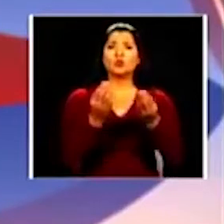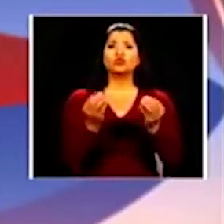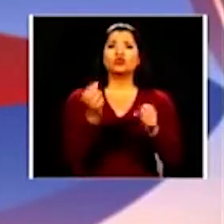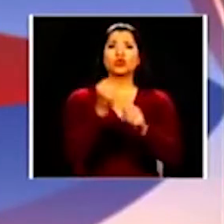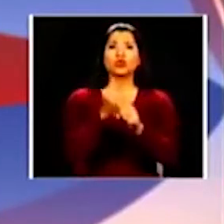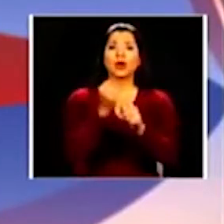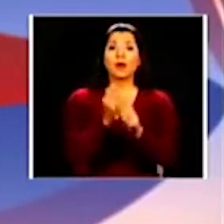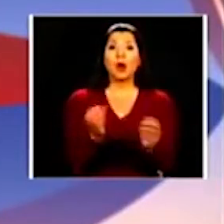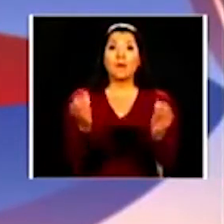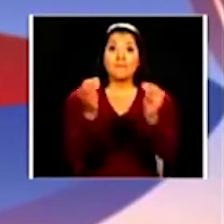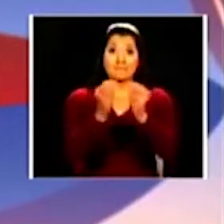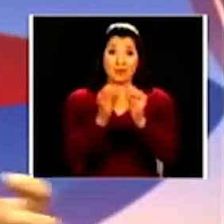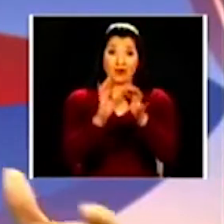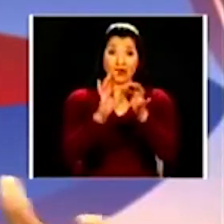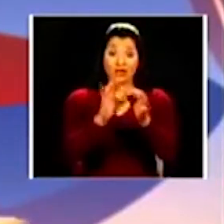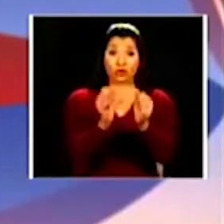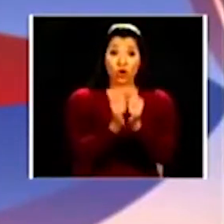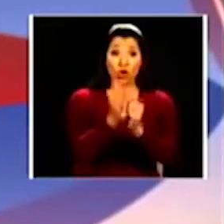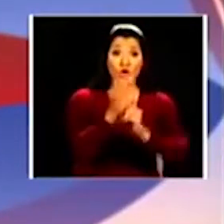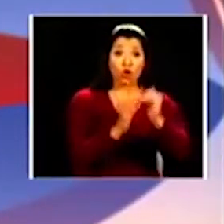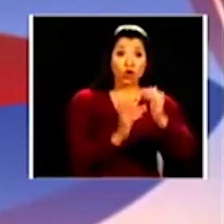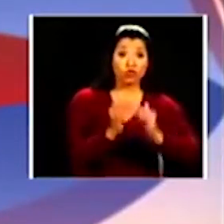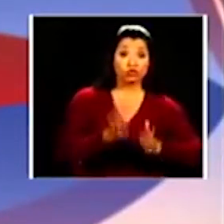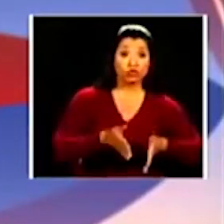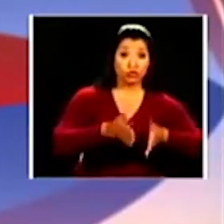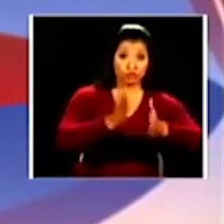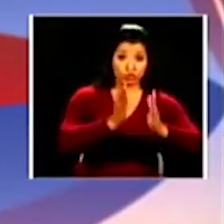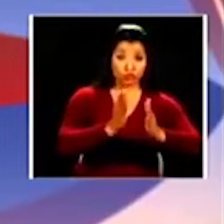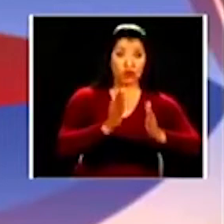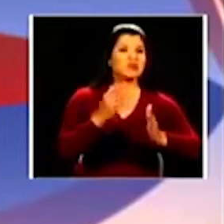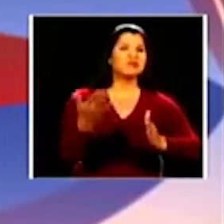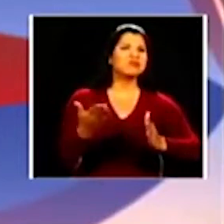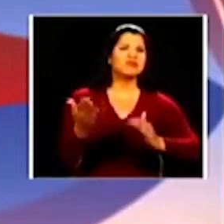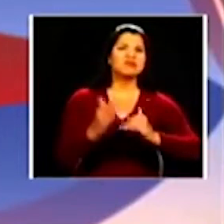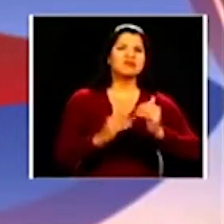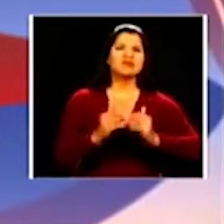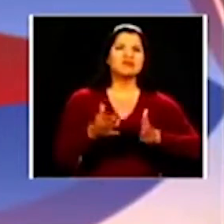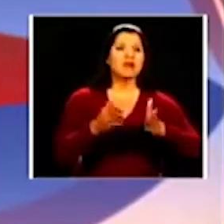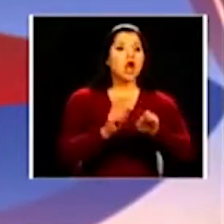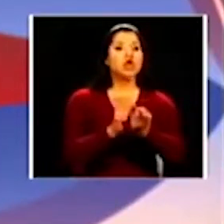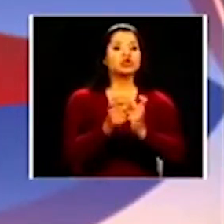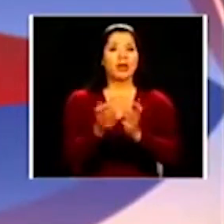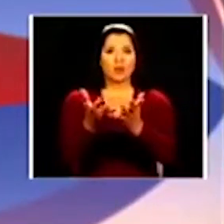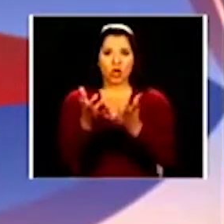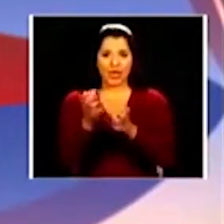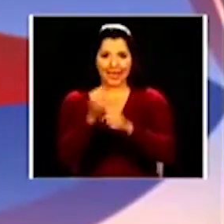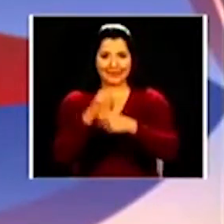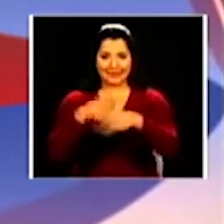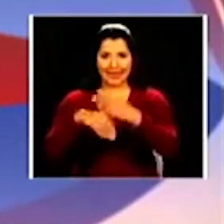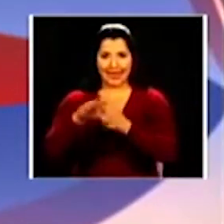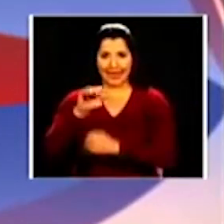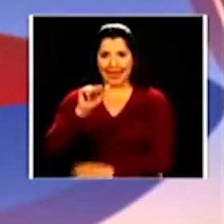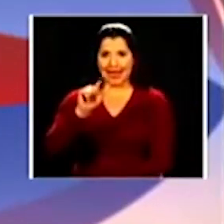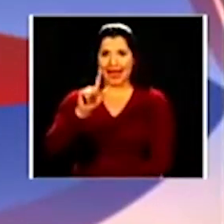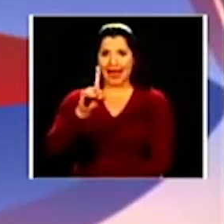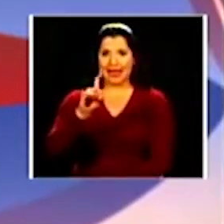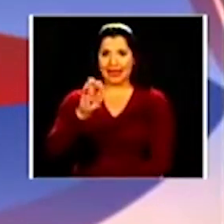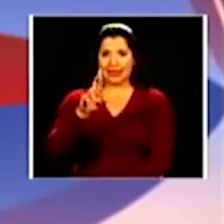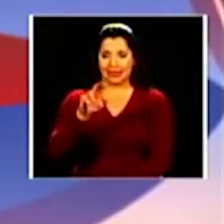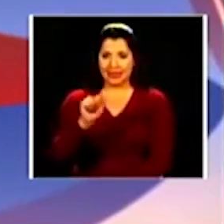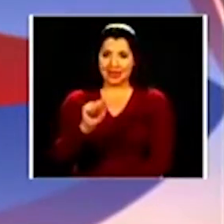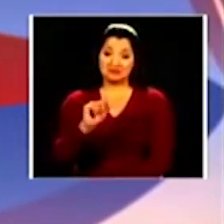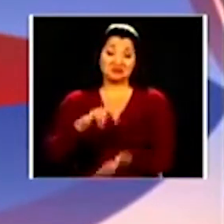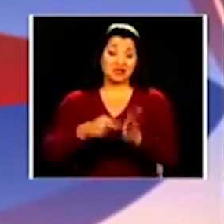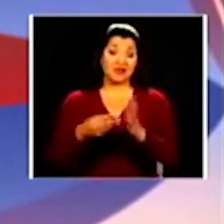materia de construcción de lo que son los cambios que se van a realizar en esa terminal portuaria. Pero también, por supuesto, tenemos